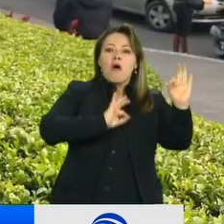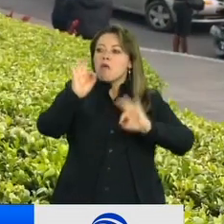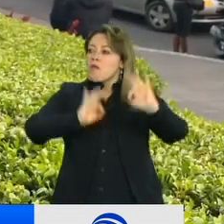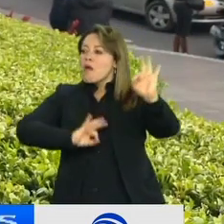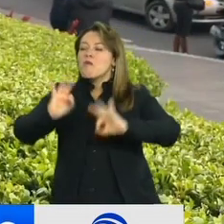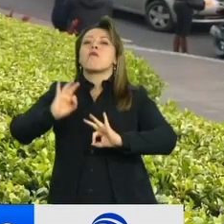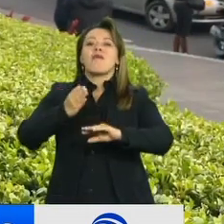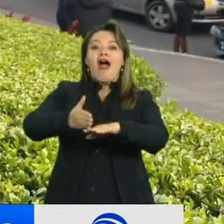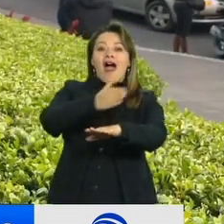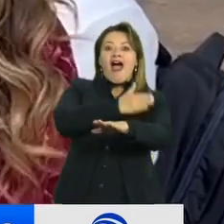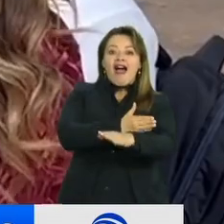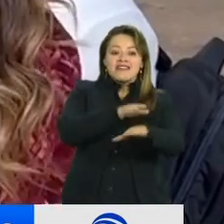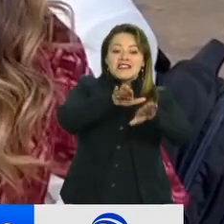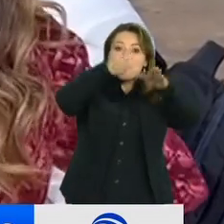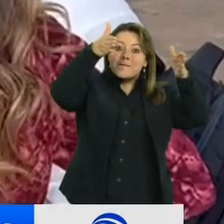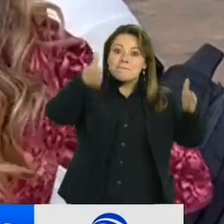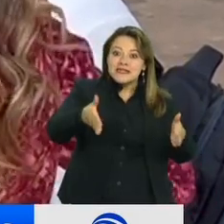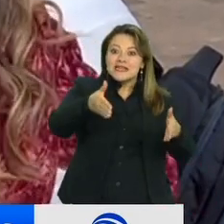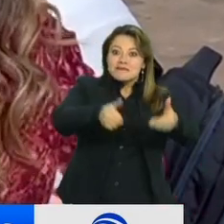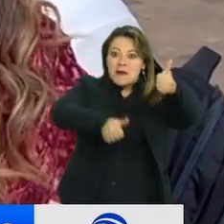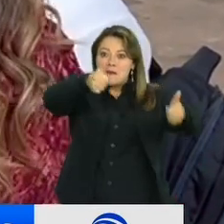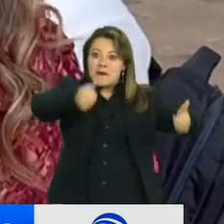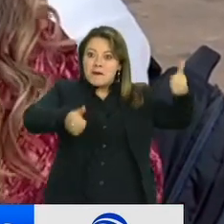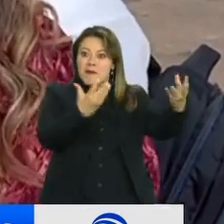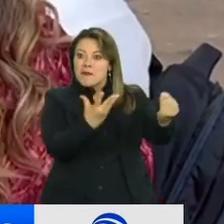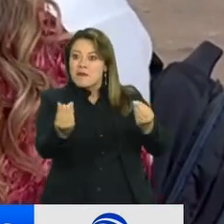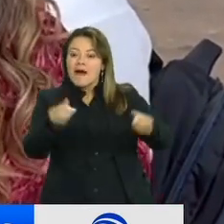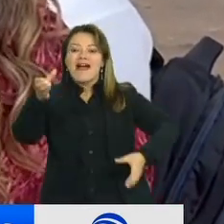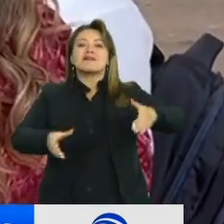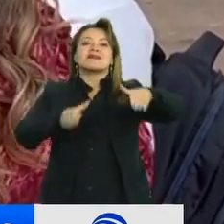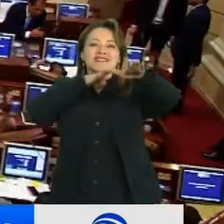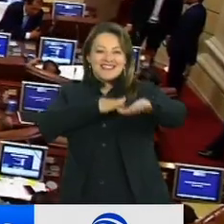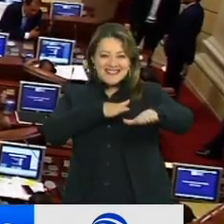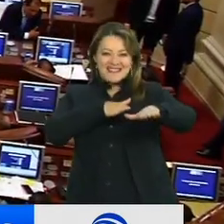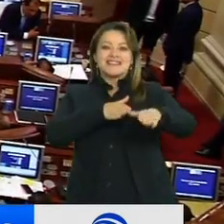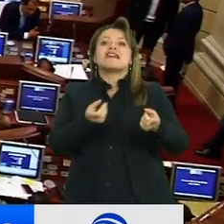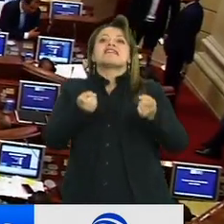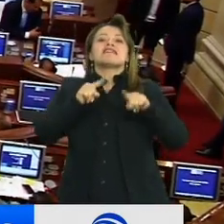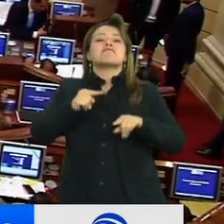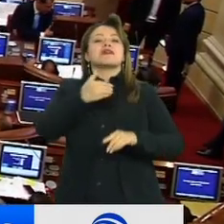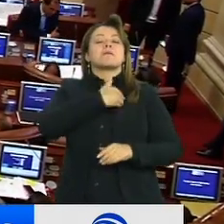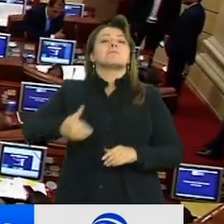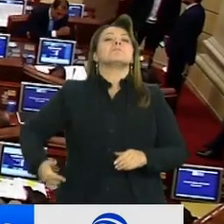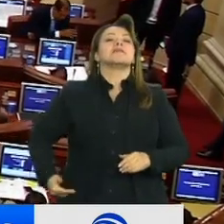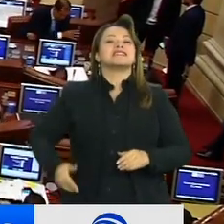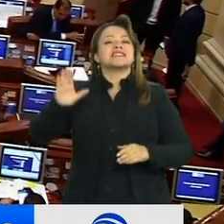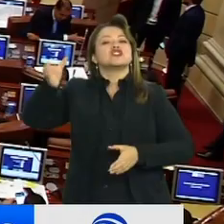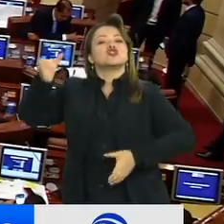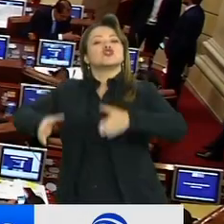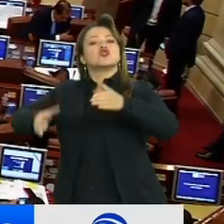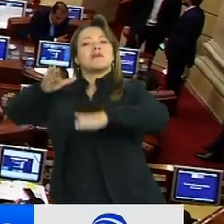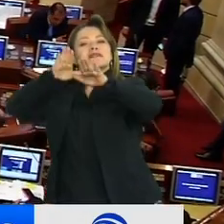se iban a definir esas mesas directivas de la Cámara de Representantes, pero también el presidente de la Cámara